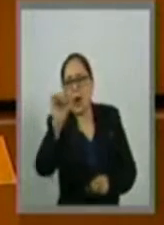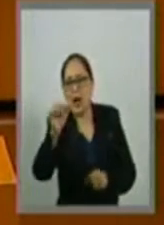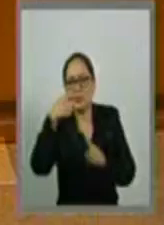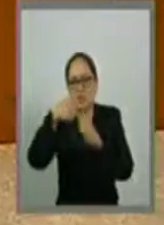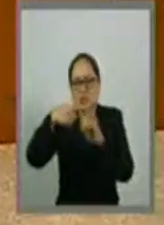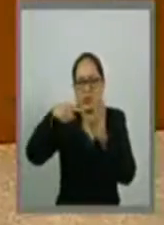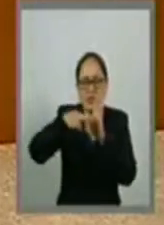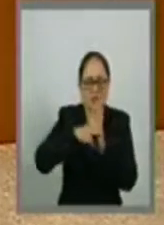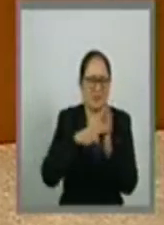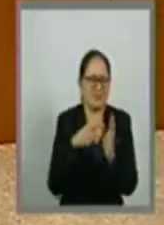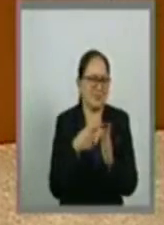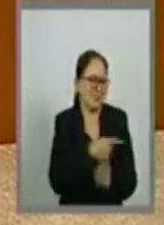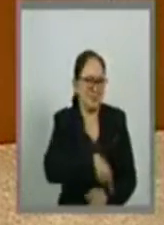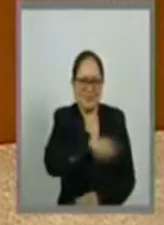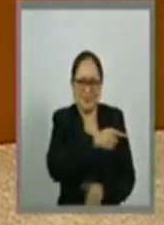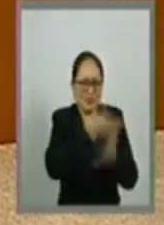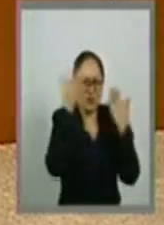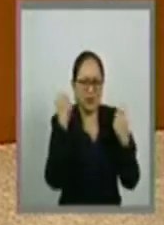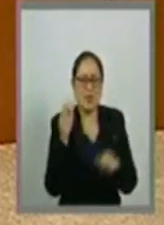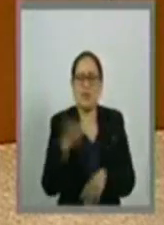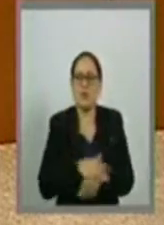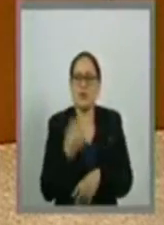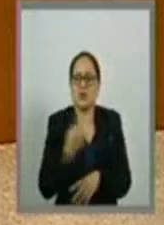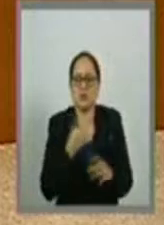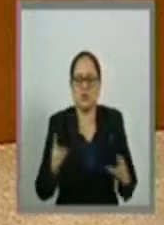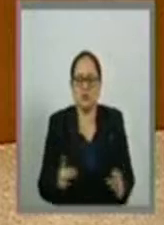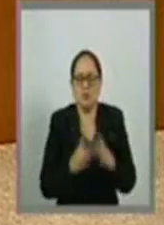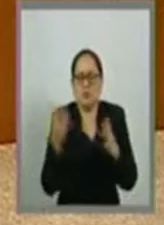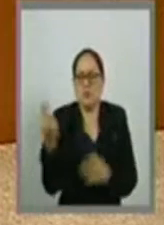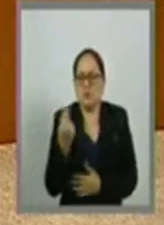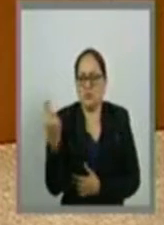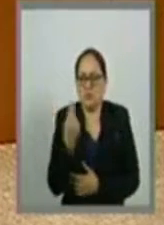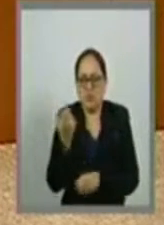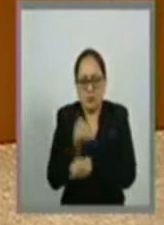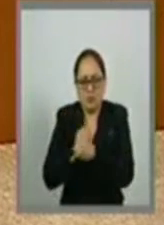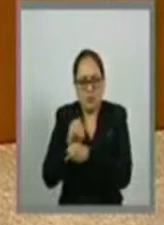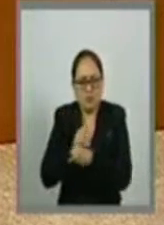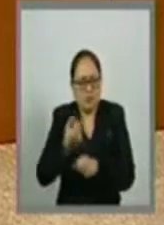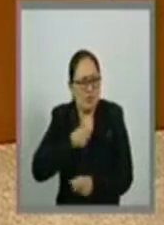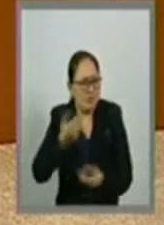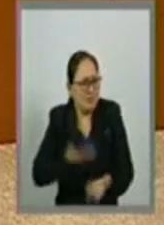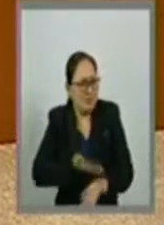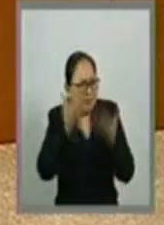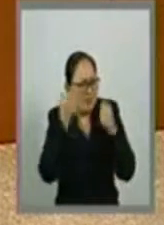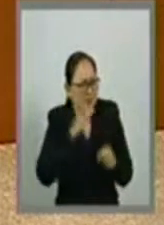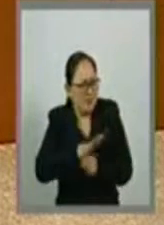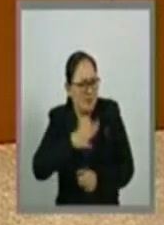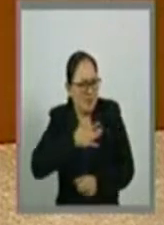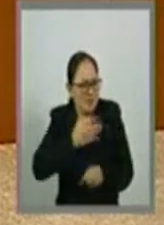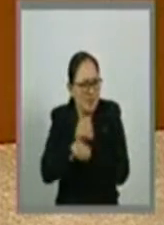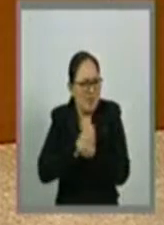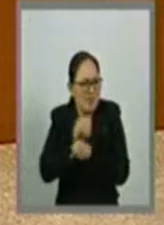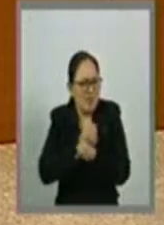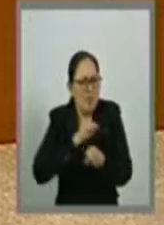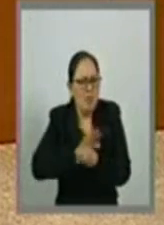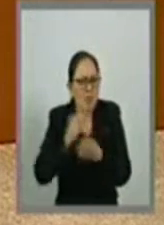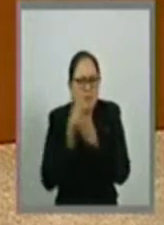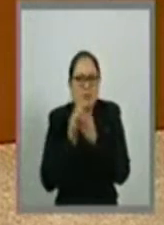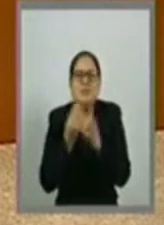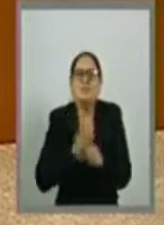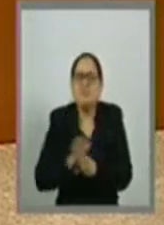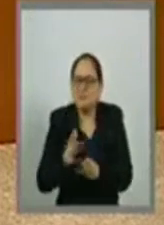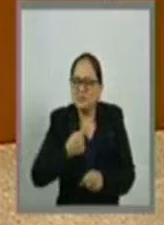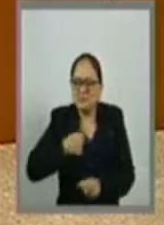porque además, cuando sucede la situación de necesitar la sangre, no se sabe qué tipo de sangre es la gente. Por eso es